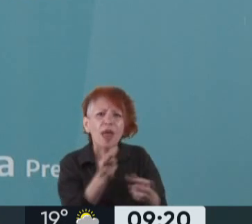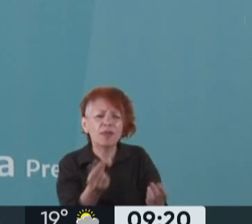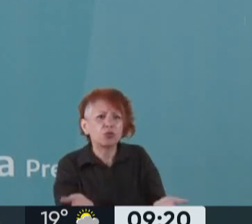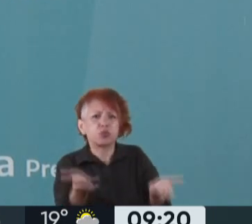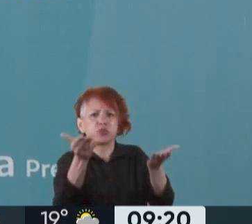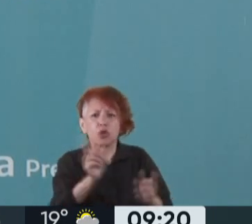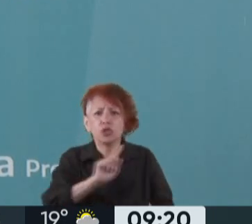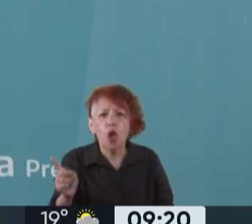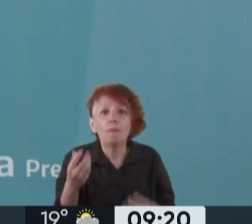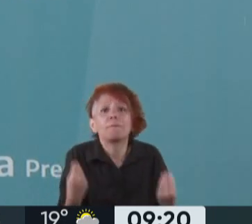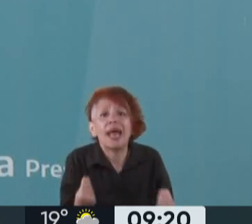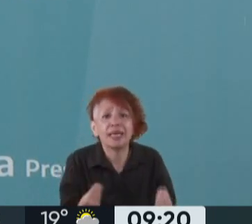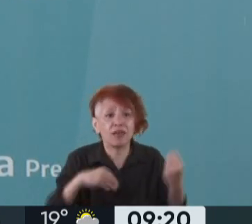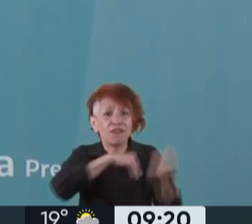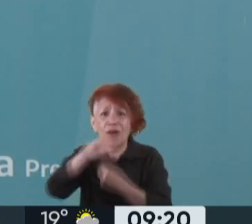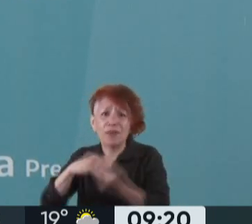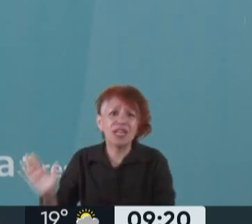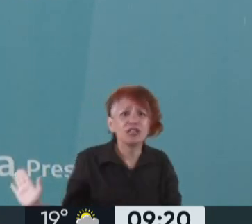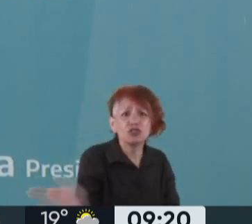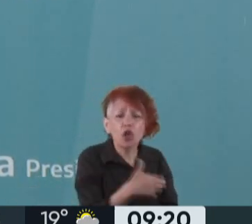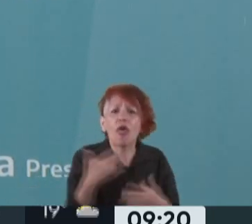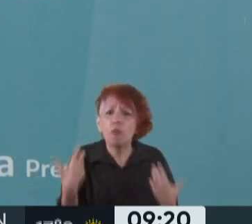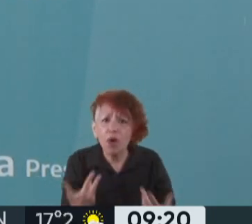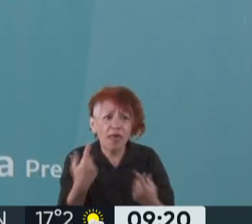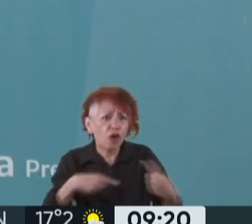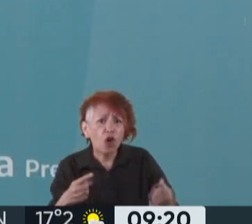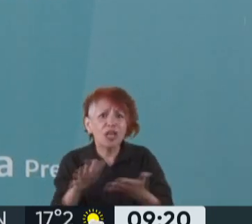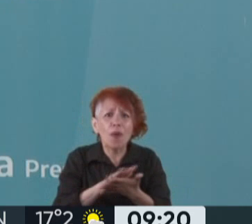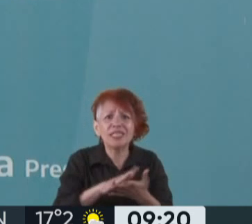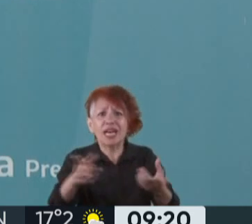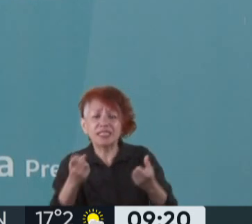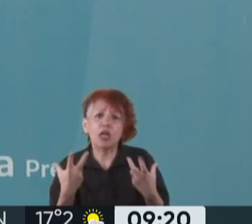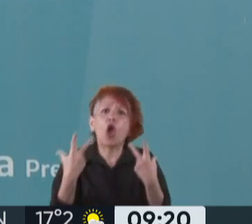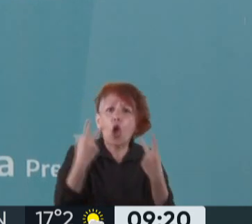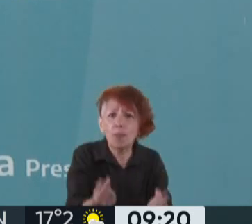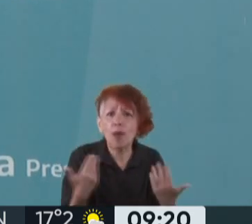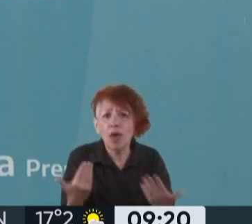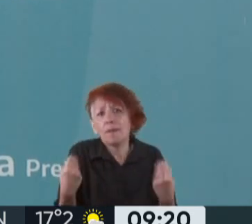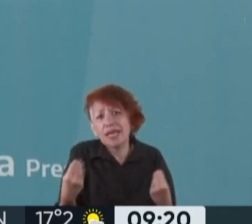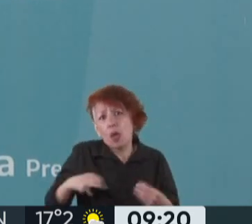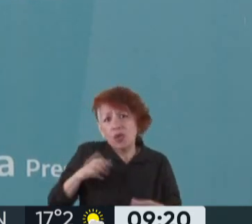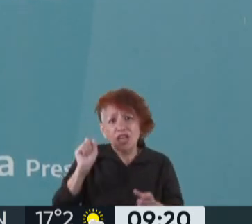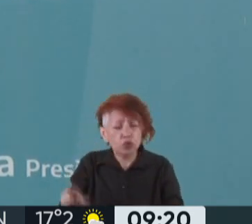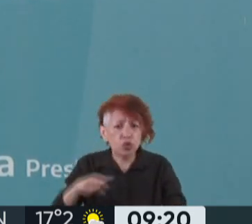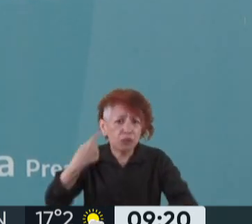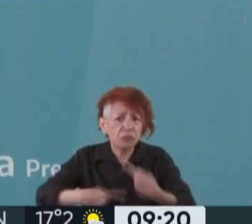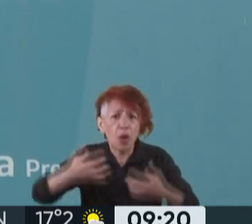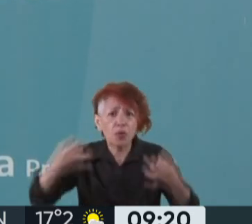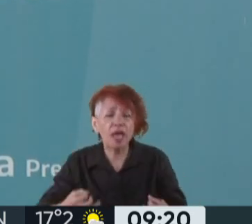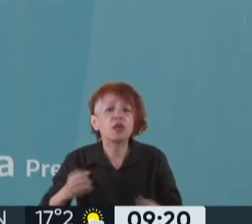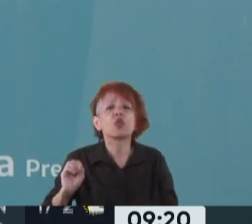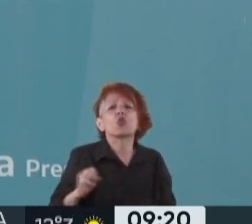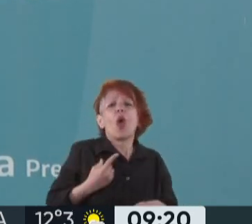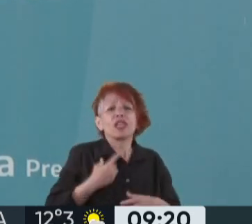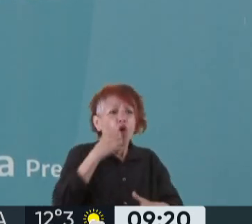precios, para que las familias puedan acceder a los bienes que necesitan para llevar adelante su vida normalmente, y los empresarios tienen que